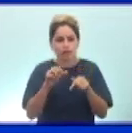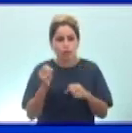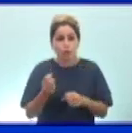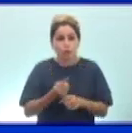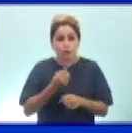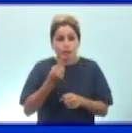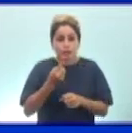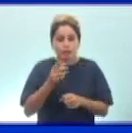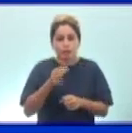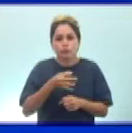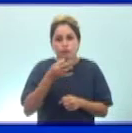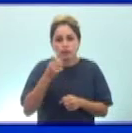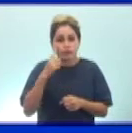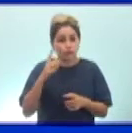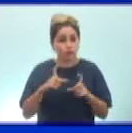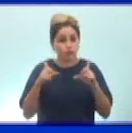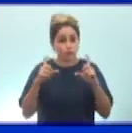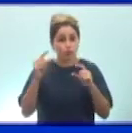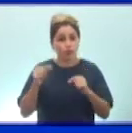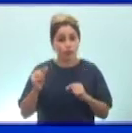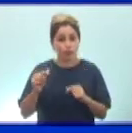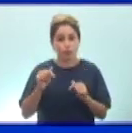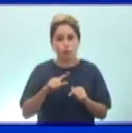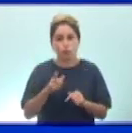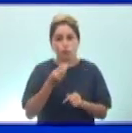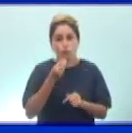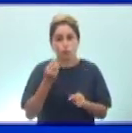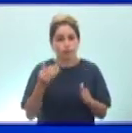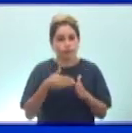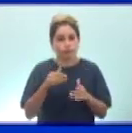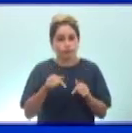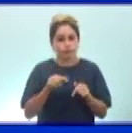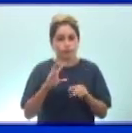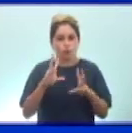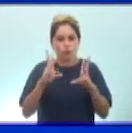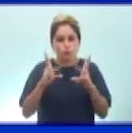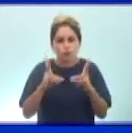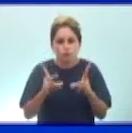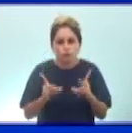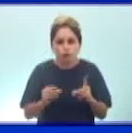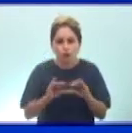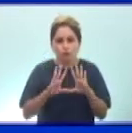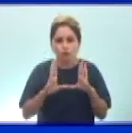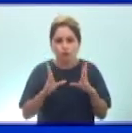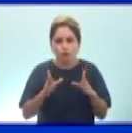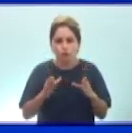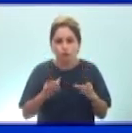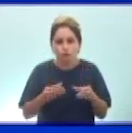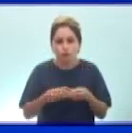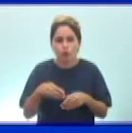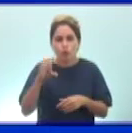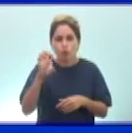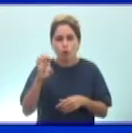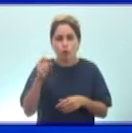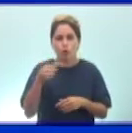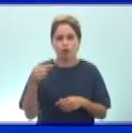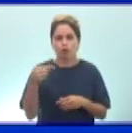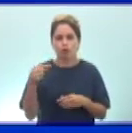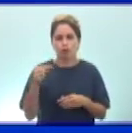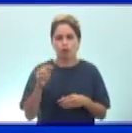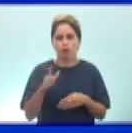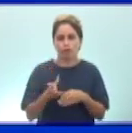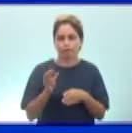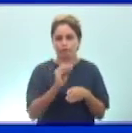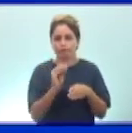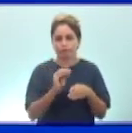Pauli. Pero no puedo detenerme aquí cuando analizamos y contamos la totalidad de electrones que he distribuido, que son